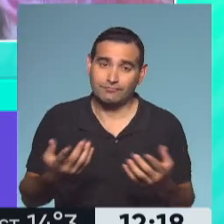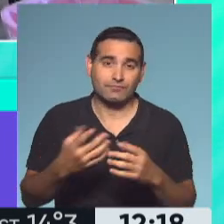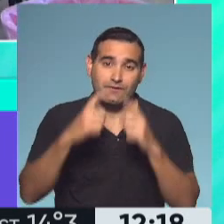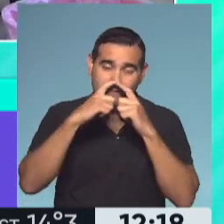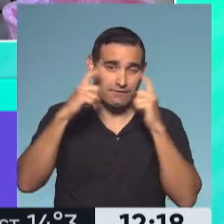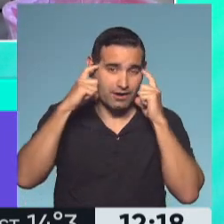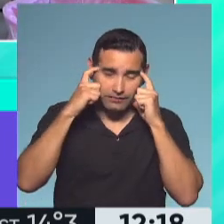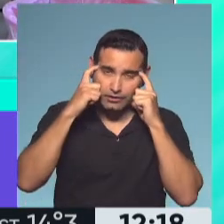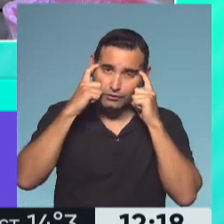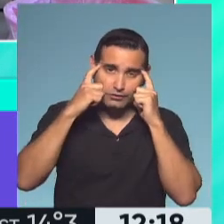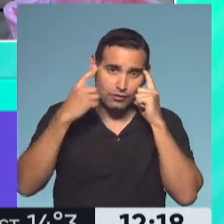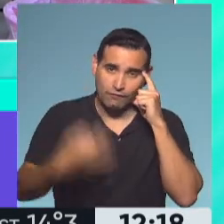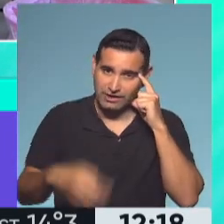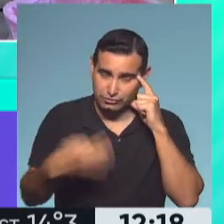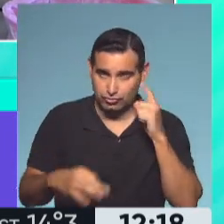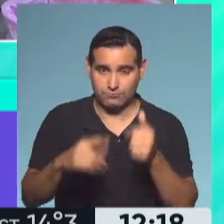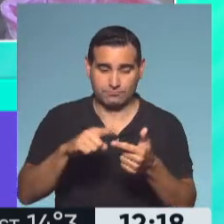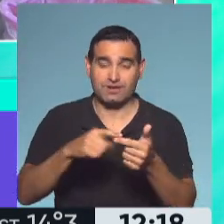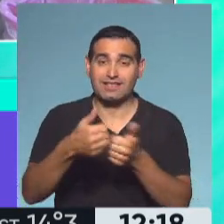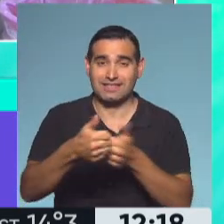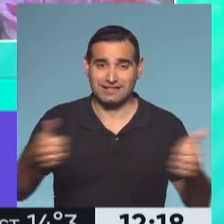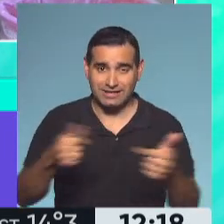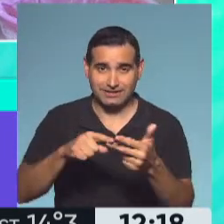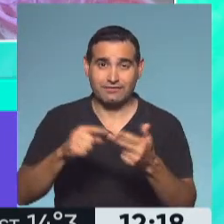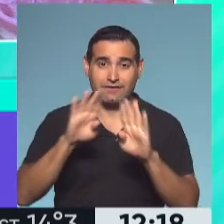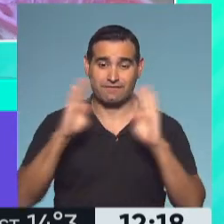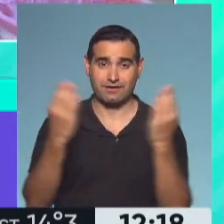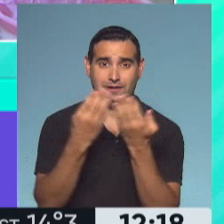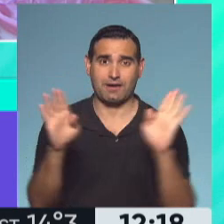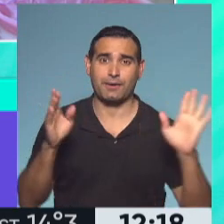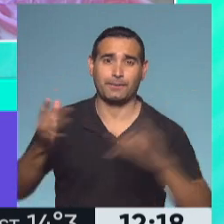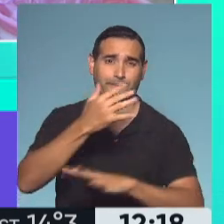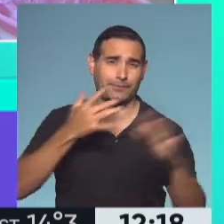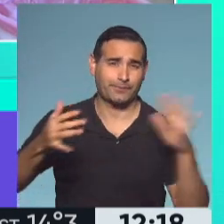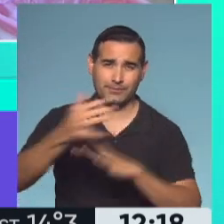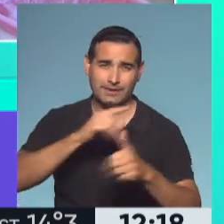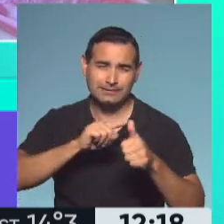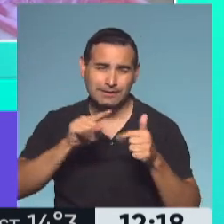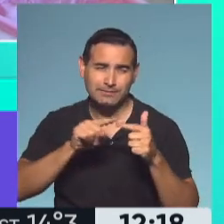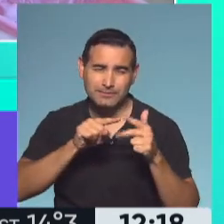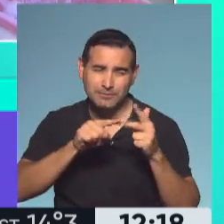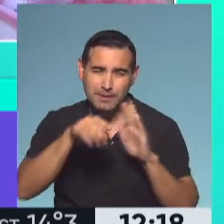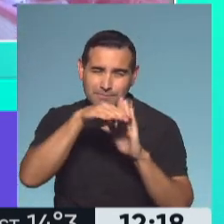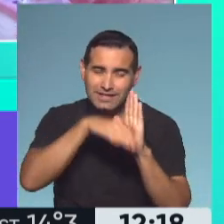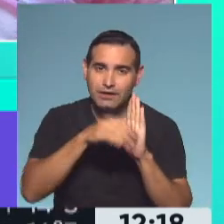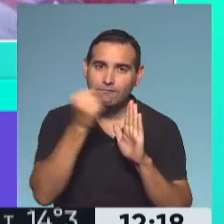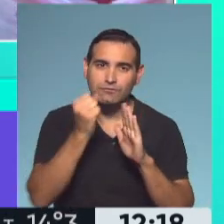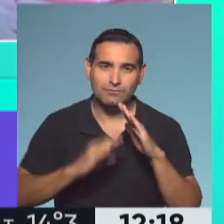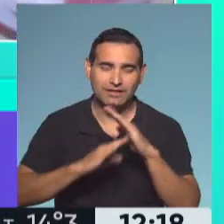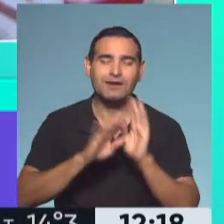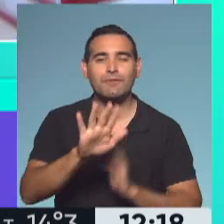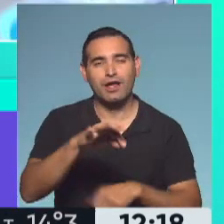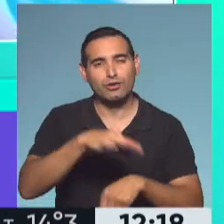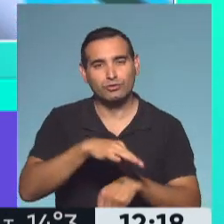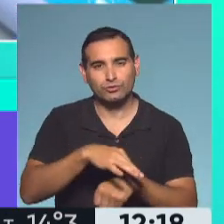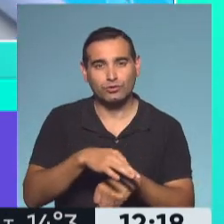barbijo, la distancia, la ventilación de los ambientes, todas esas pequeñas medidas que son fundamentales. Pero doctora, a ver, con